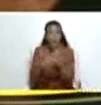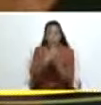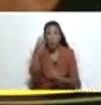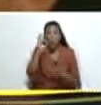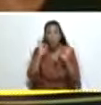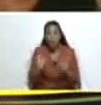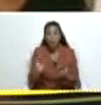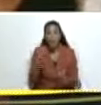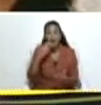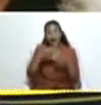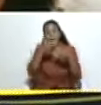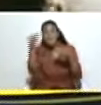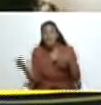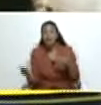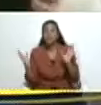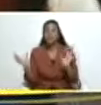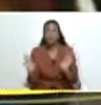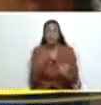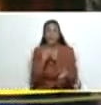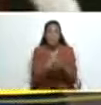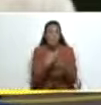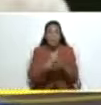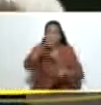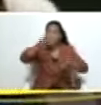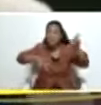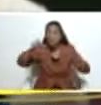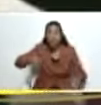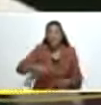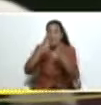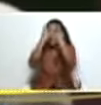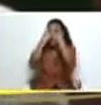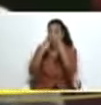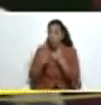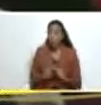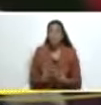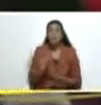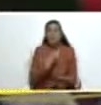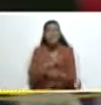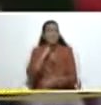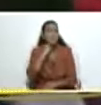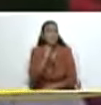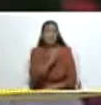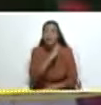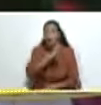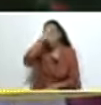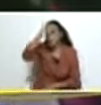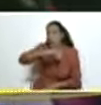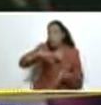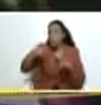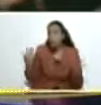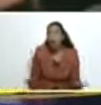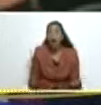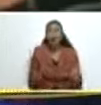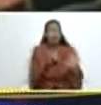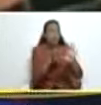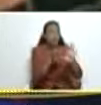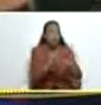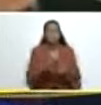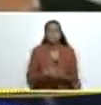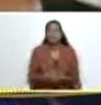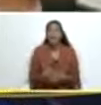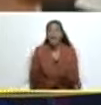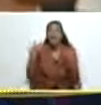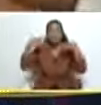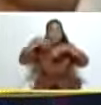rurales, apartadas, todavía puede haber personas sin un diagnóstico y alguna atención. Pero también, presidente, la